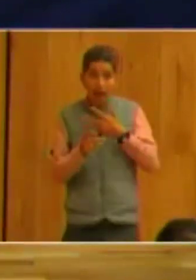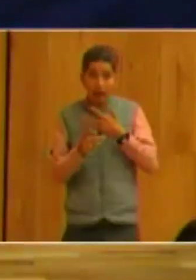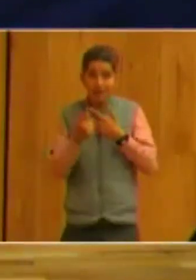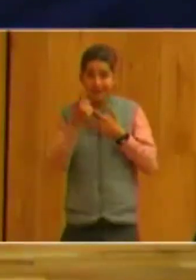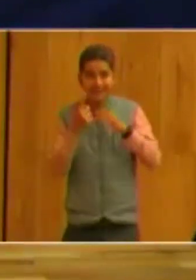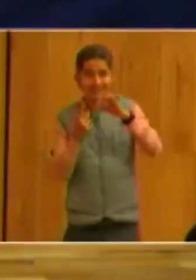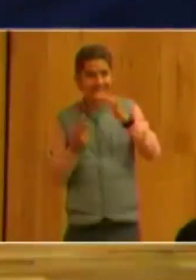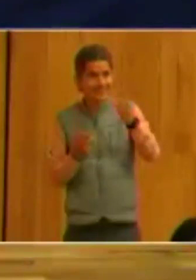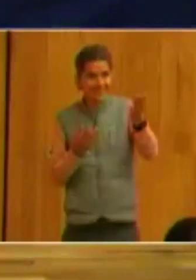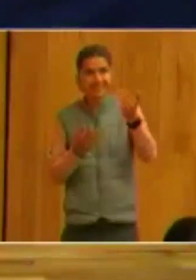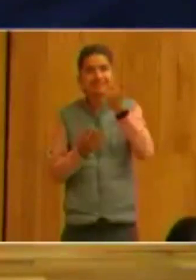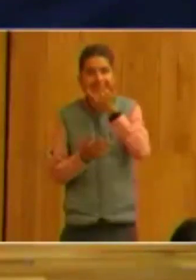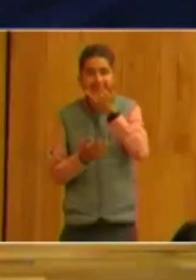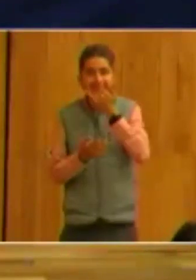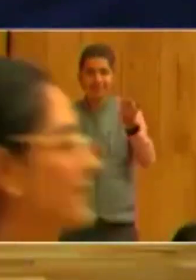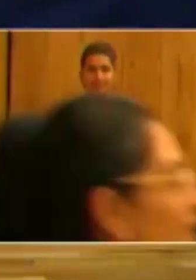adelante. No,